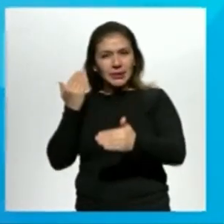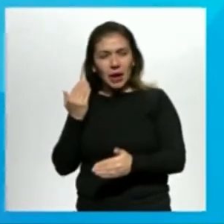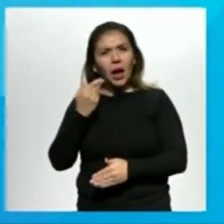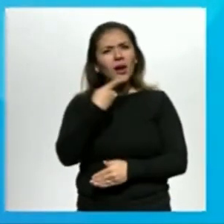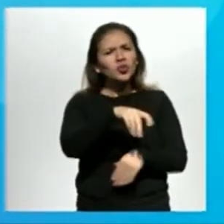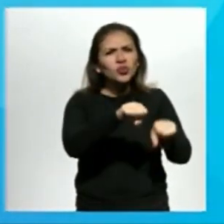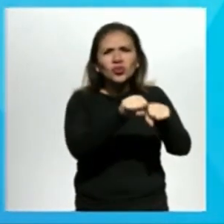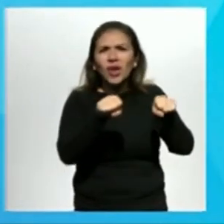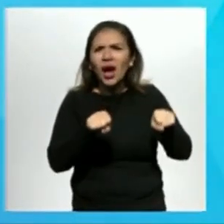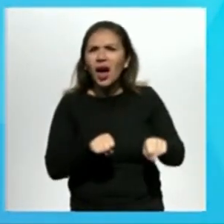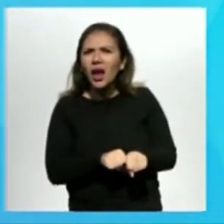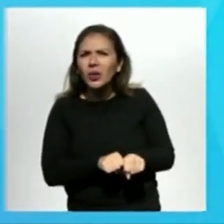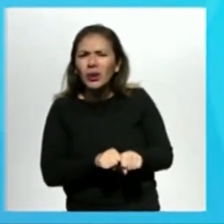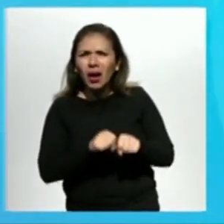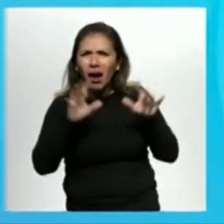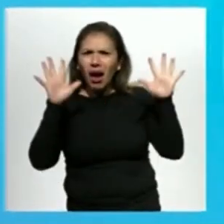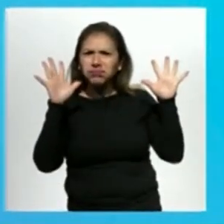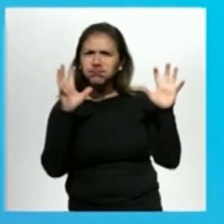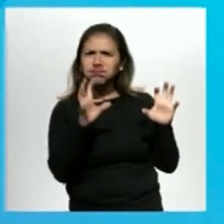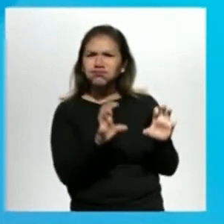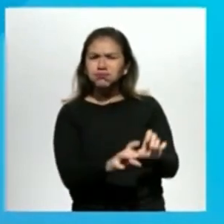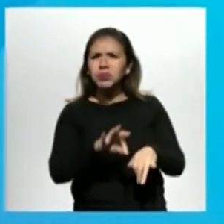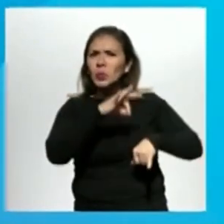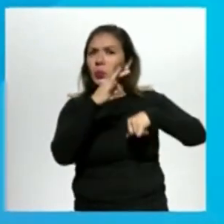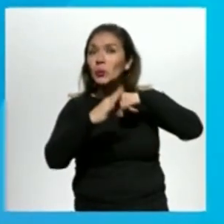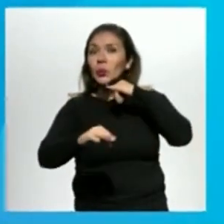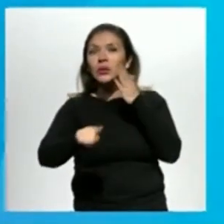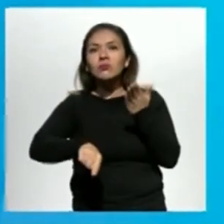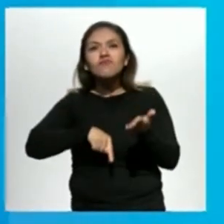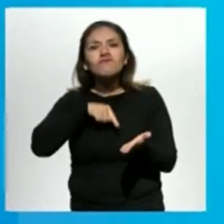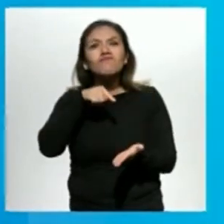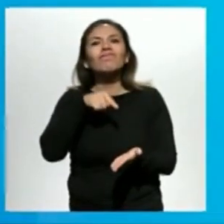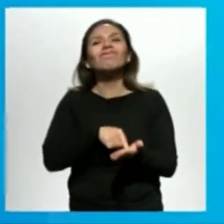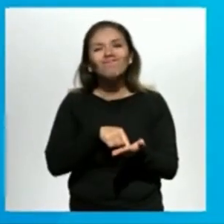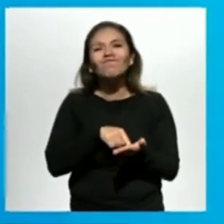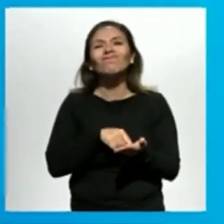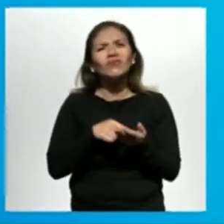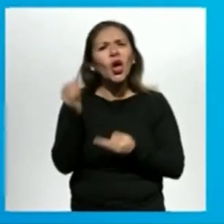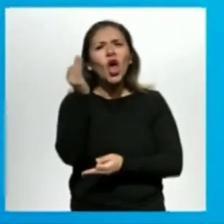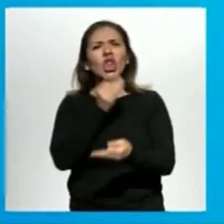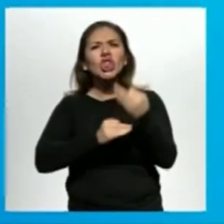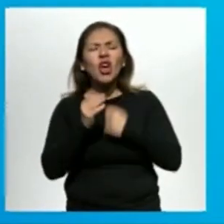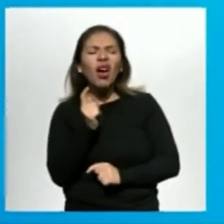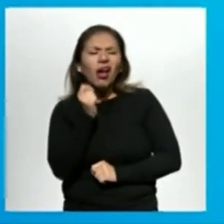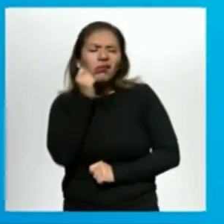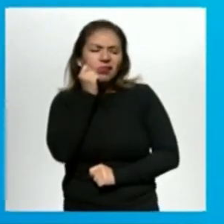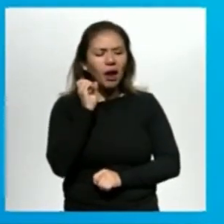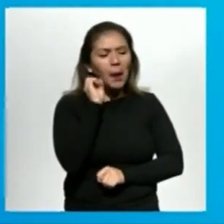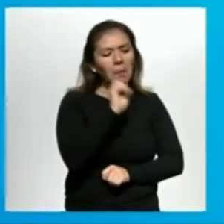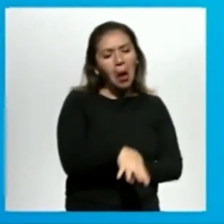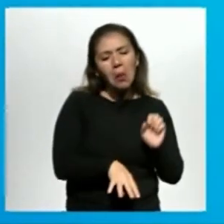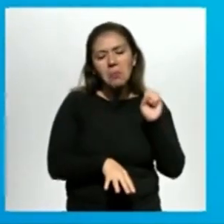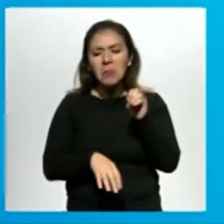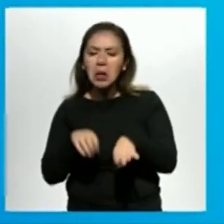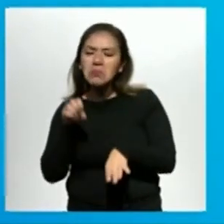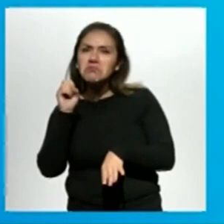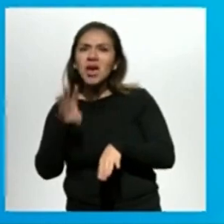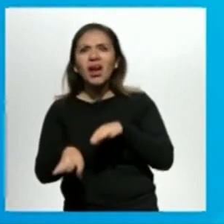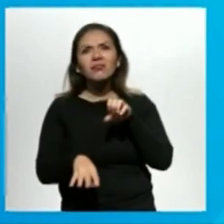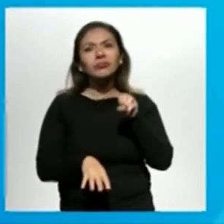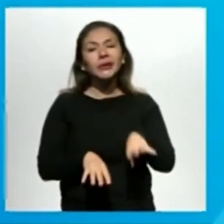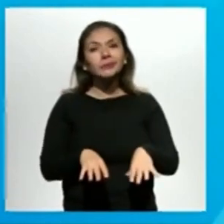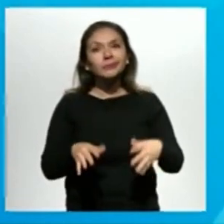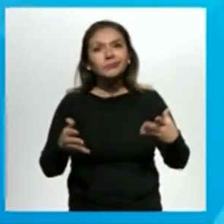salón quedó en el último lugar, ya que todos dejaban las cosas tiradas después de